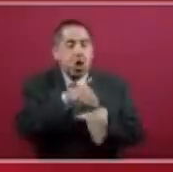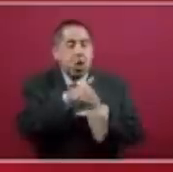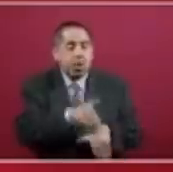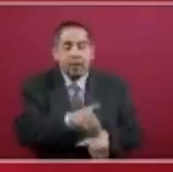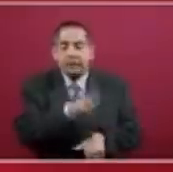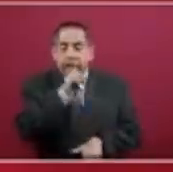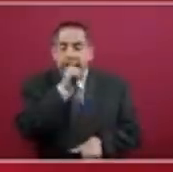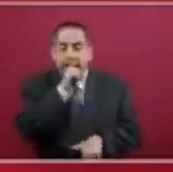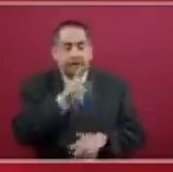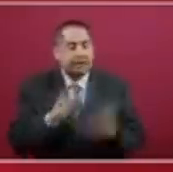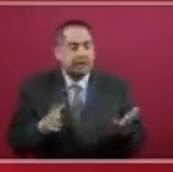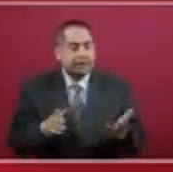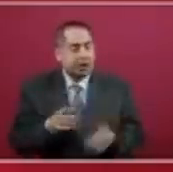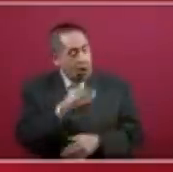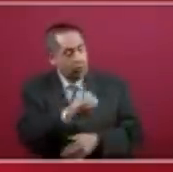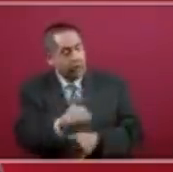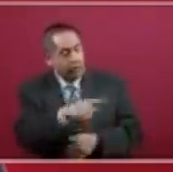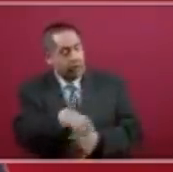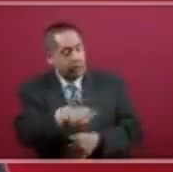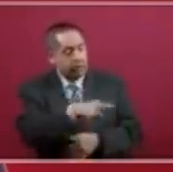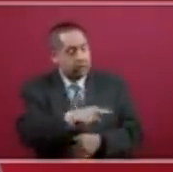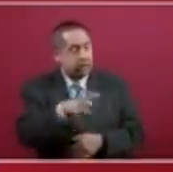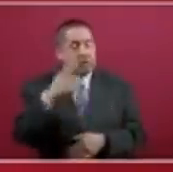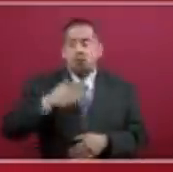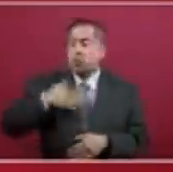es la obligación del vasallo.